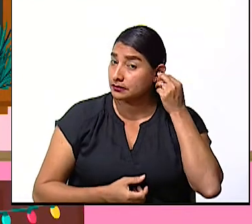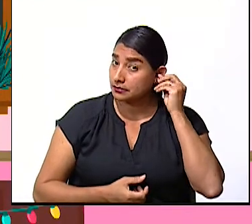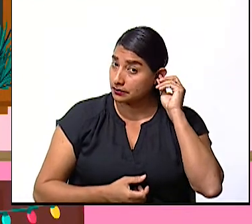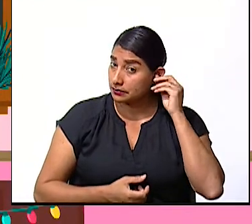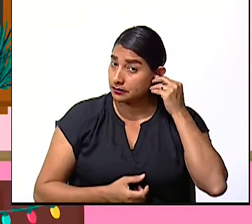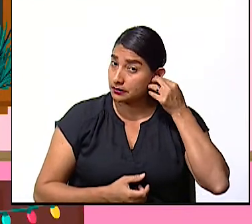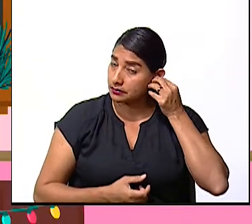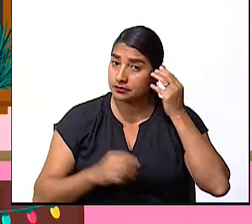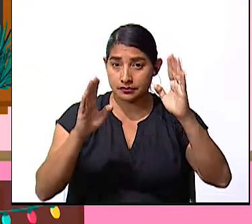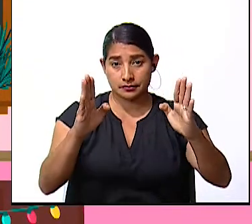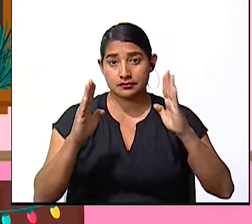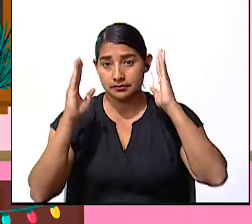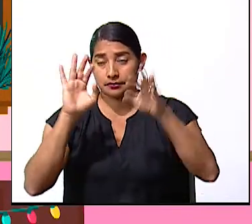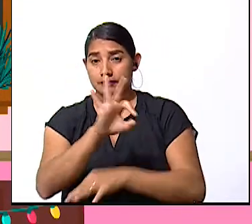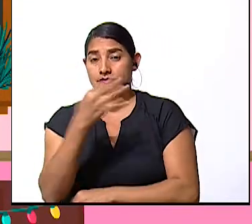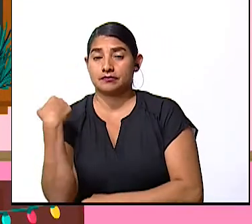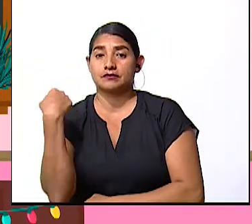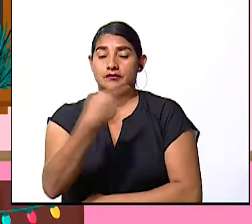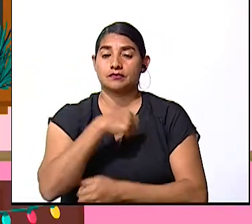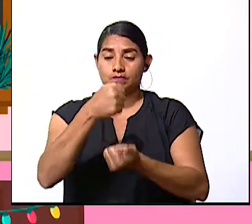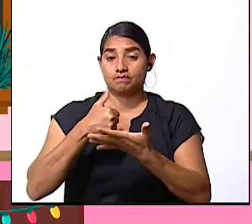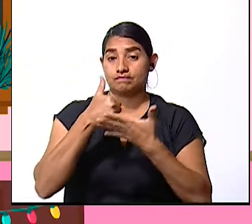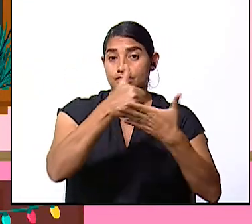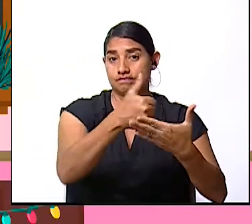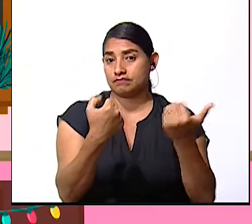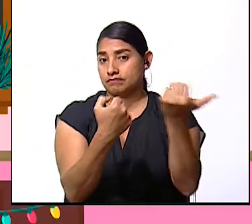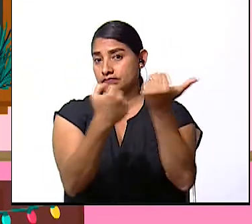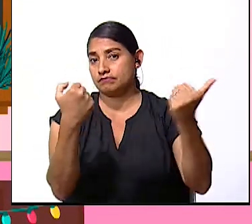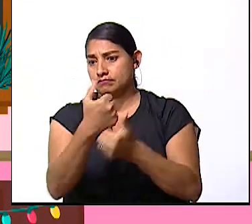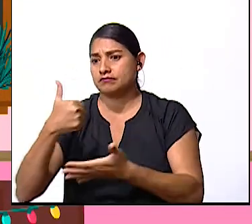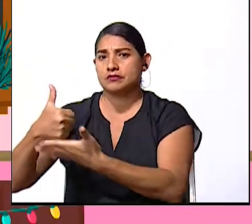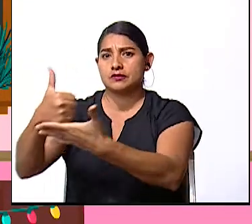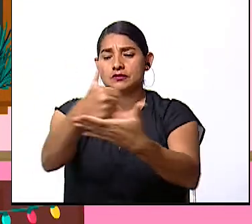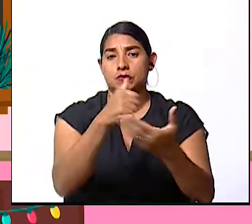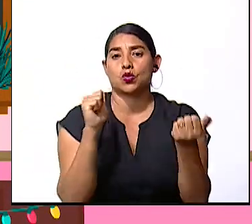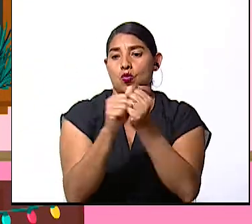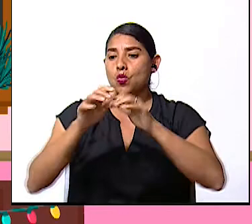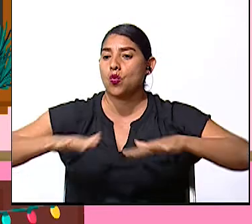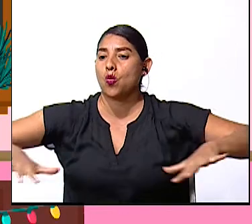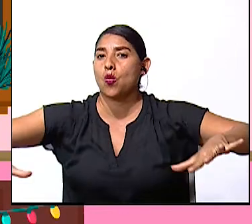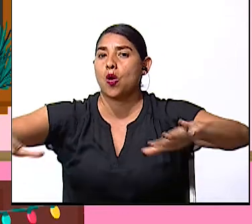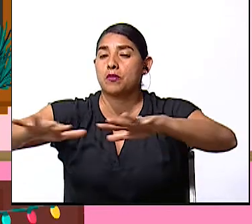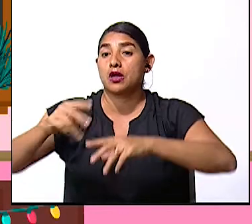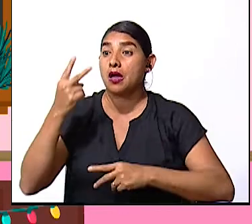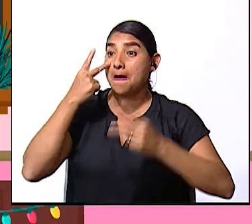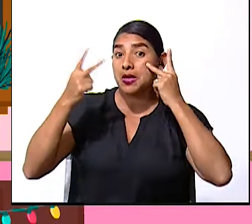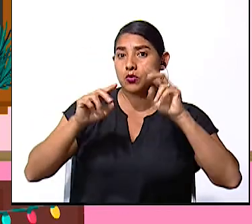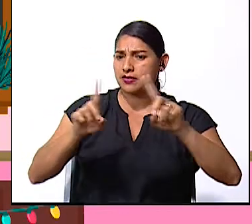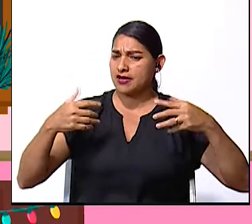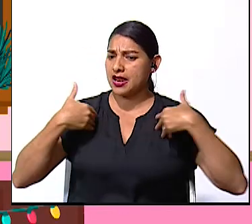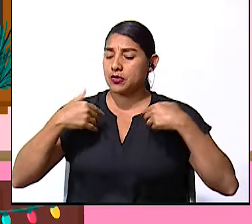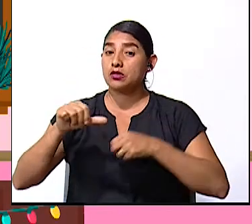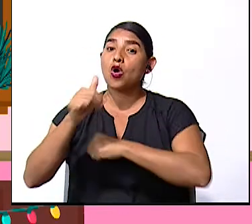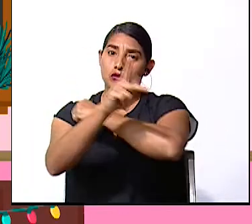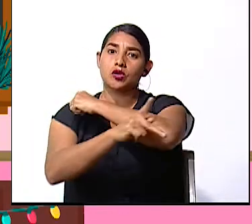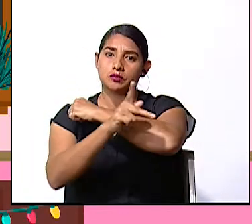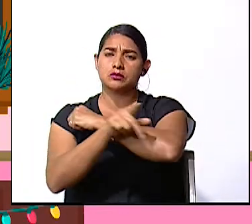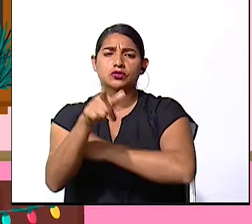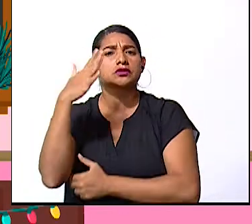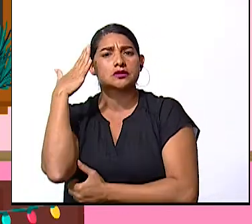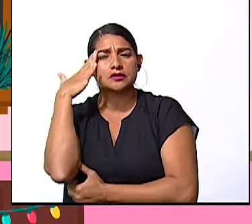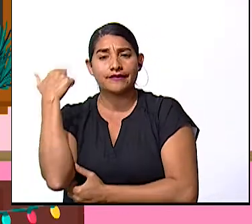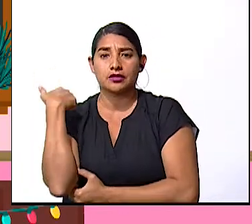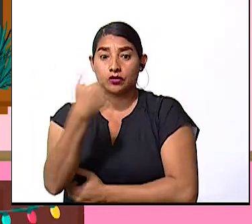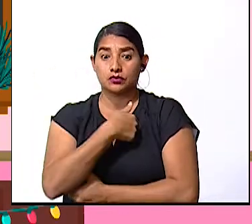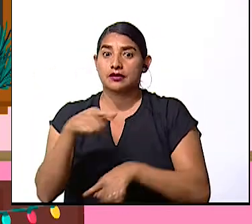Prestaron atención, ¿verdad?, la forma en que nosotros podemos colaborar para ayudar con nuestro ambiente. Ahí vimos especies de otros países, pero ustedes saben que